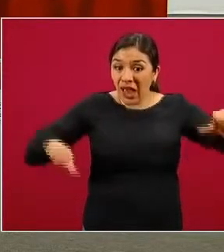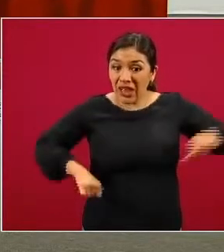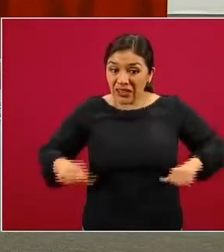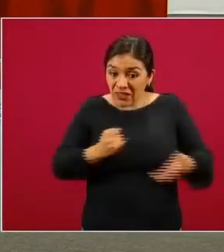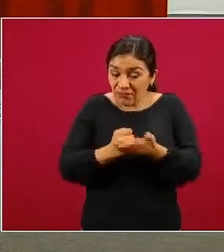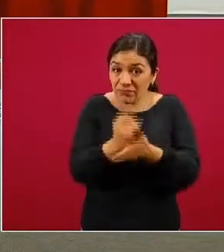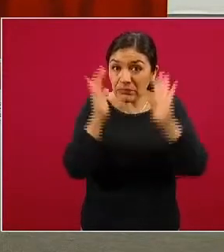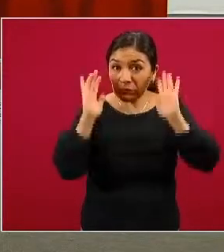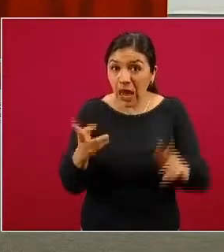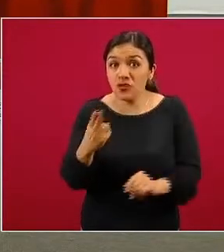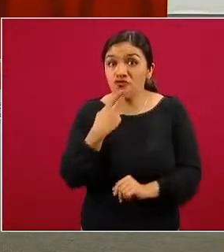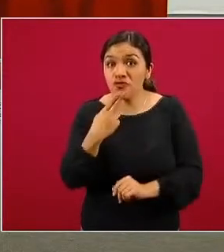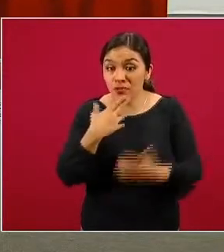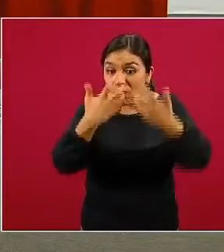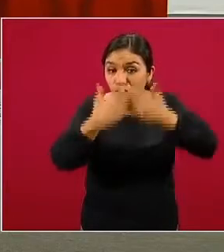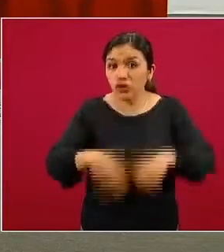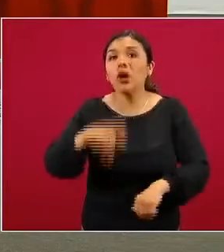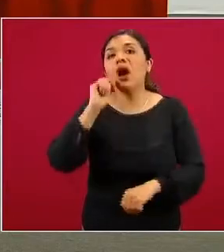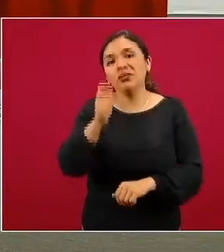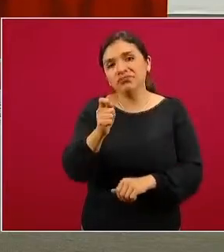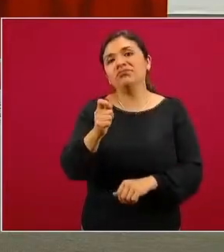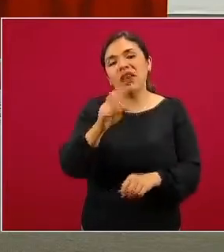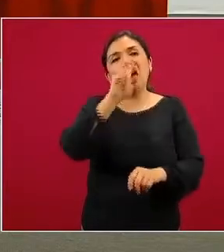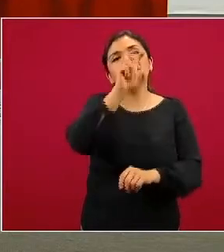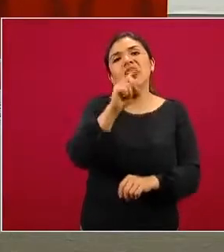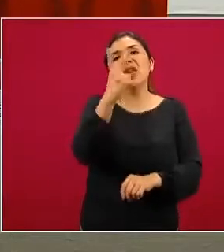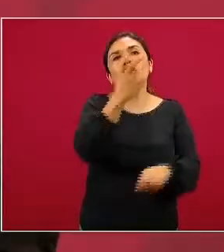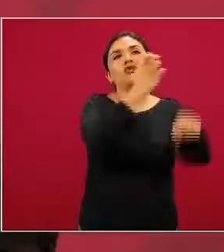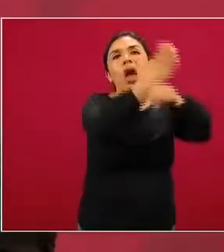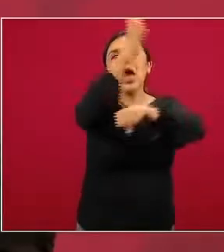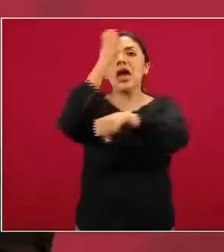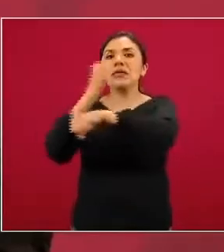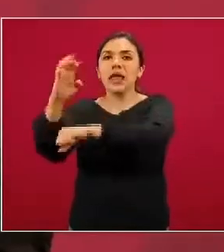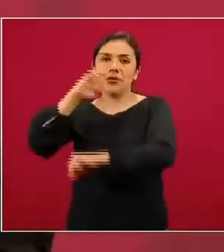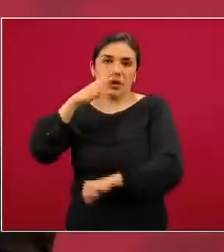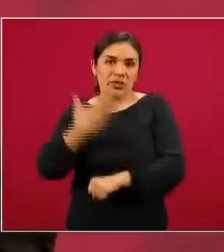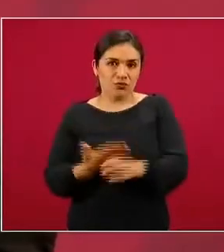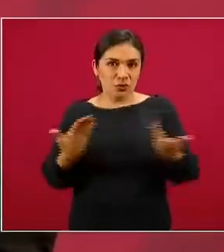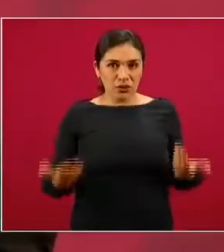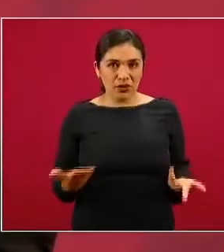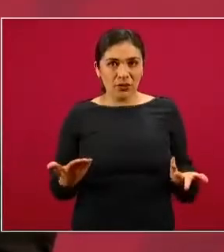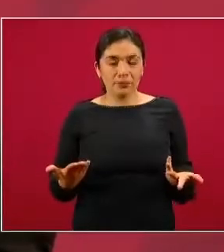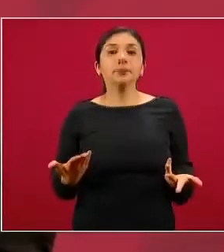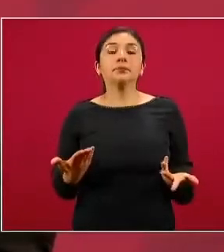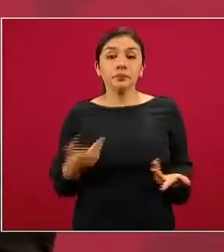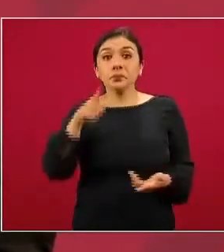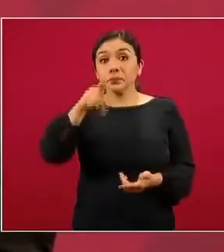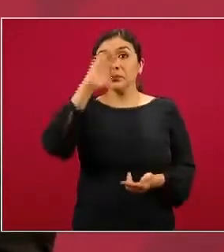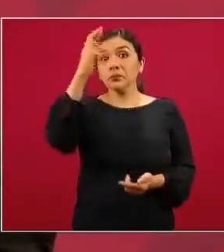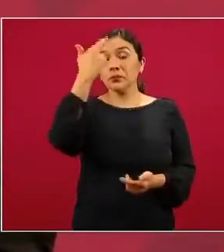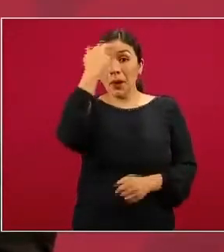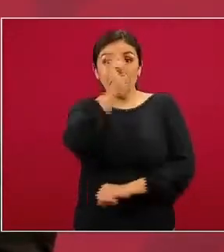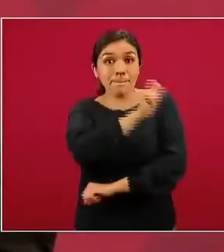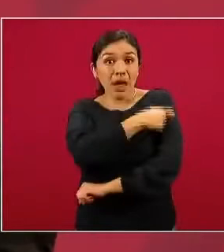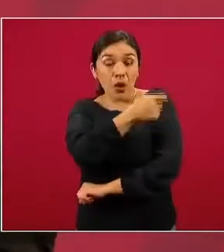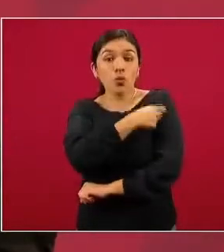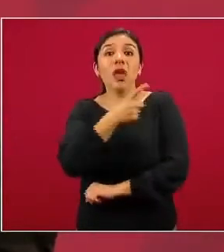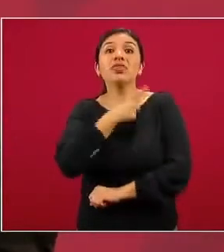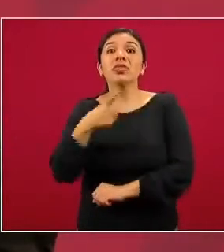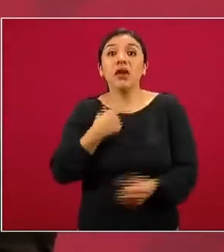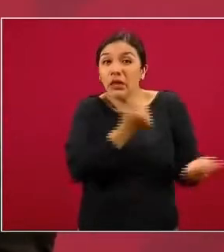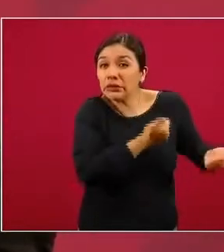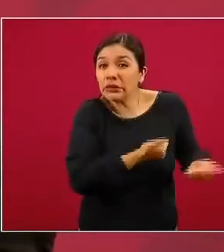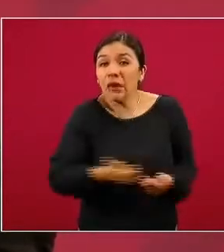manera eficiente recae en las 32 entidades federativas. Recordemos que es una vacuna que debe tener una